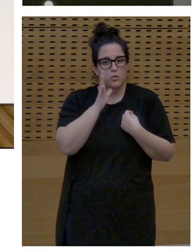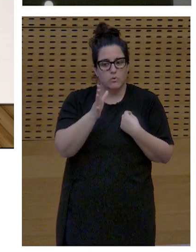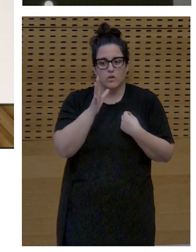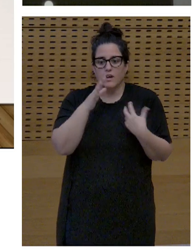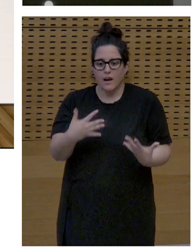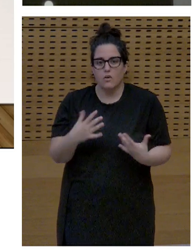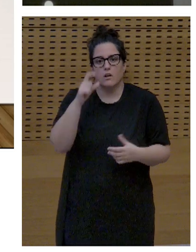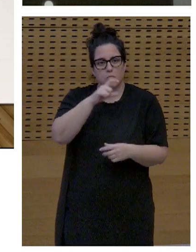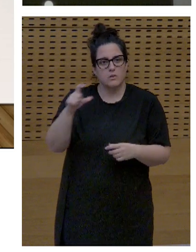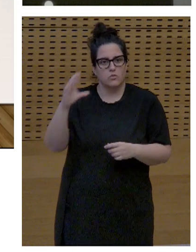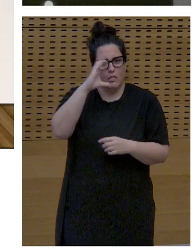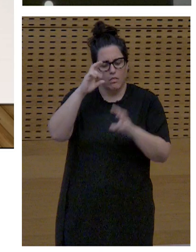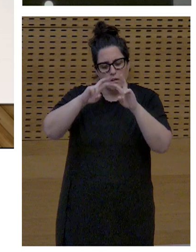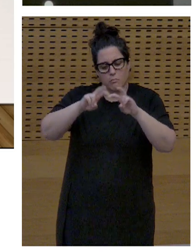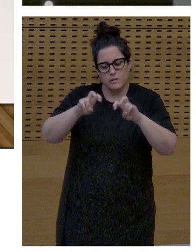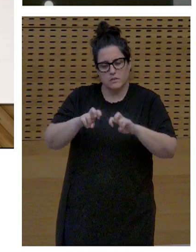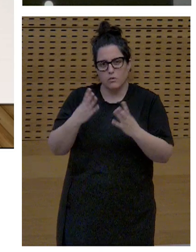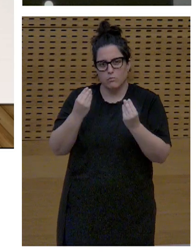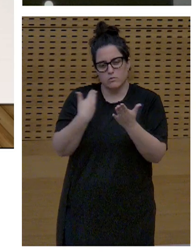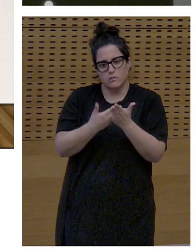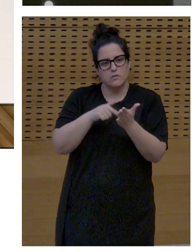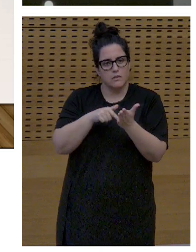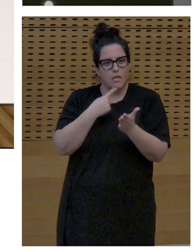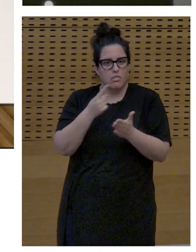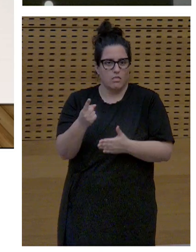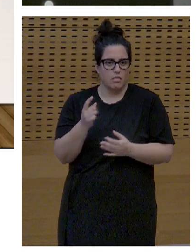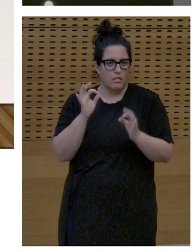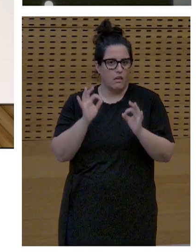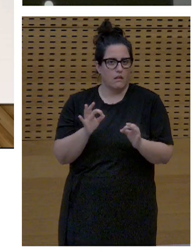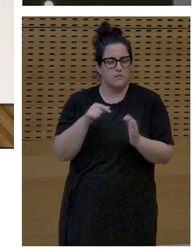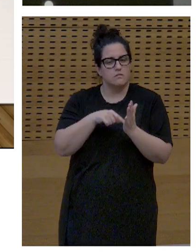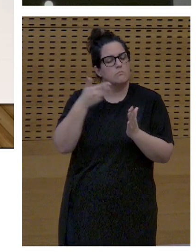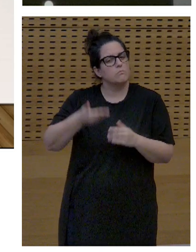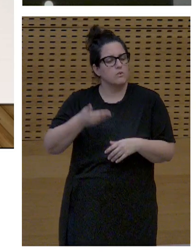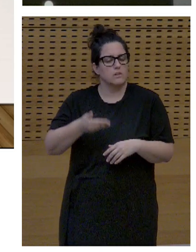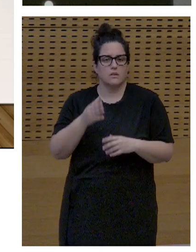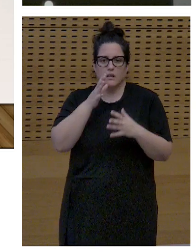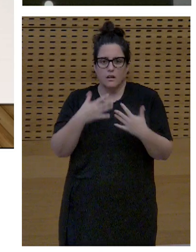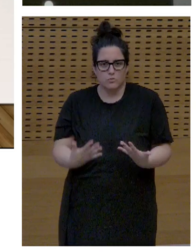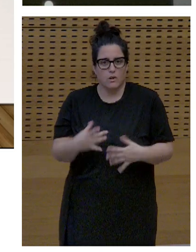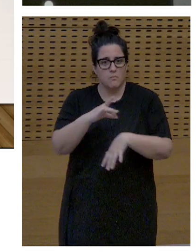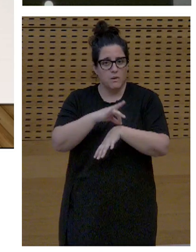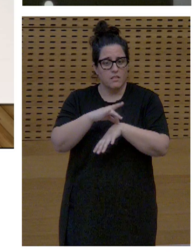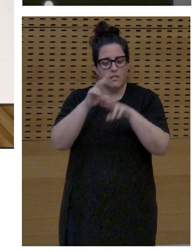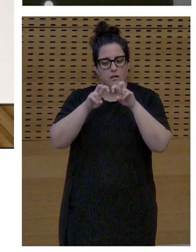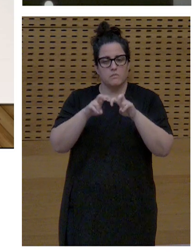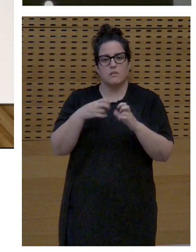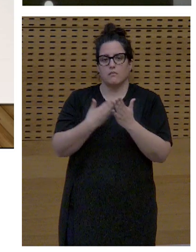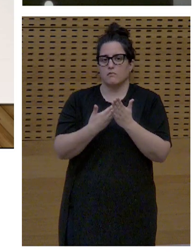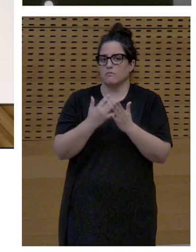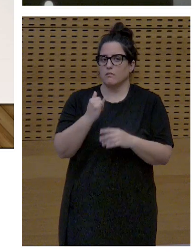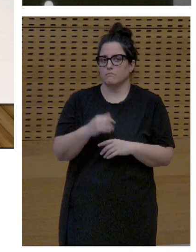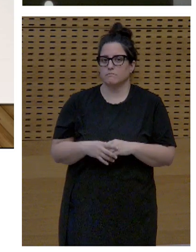trabajos con esto, porque, como digo, es que se da mucha importancia a estas cosas ahora en la medicina. Entonces, este primer